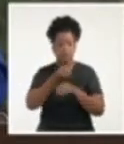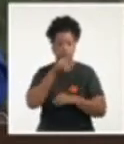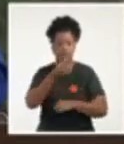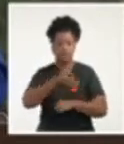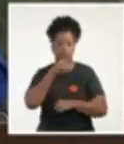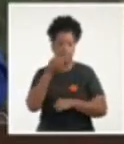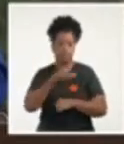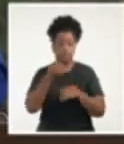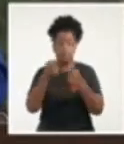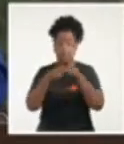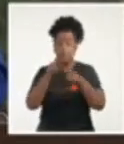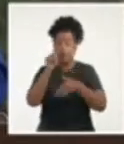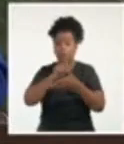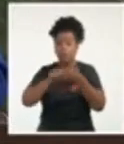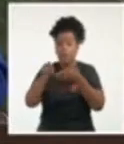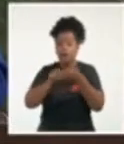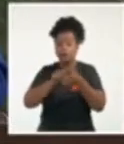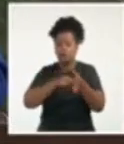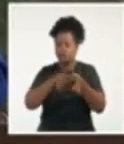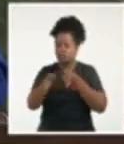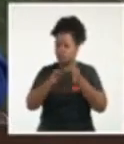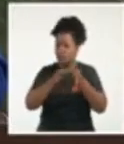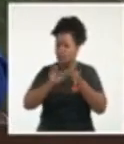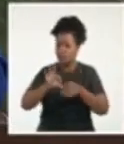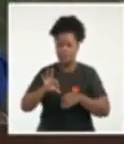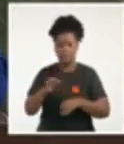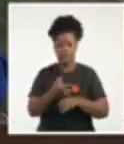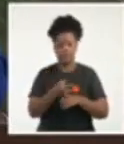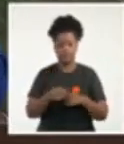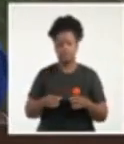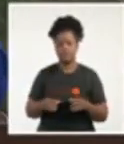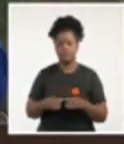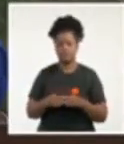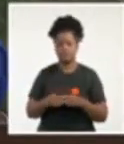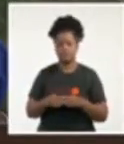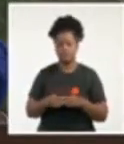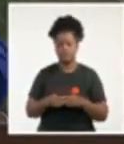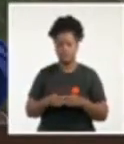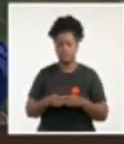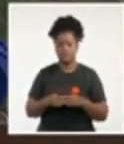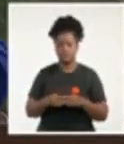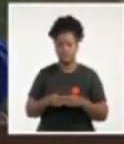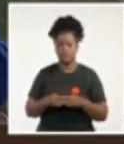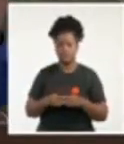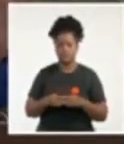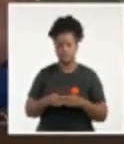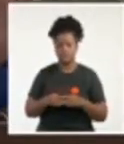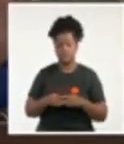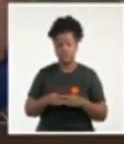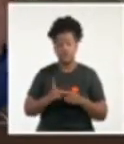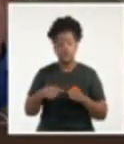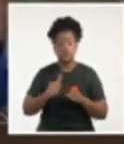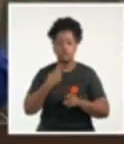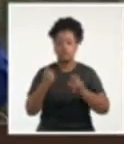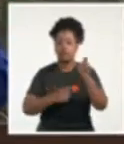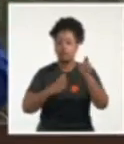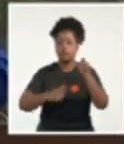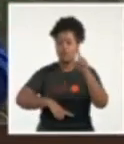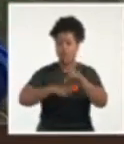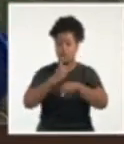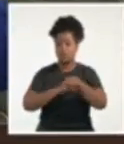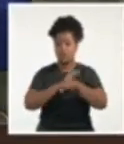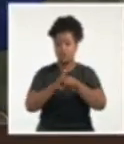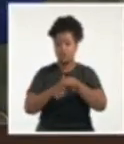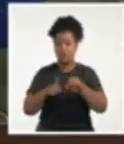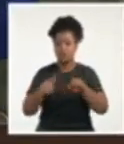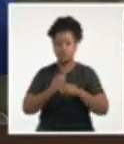sido un plan que ha funcionado con efectividad. Nosotros hemos primero enfrentado un brote donde tuvimos que aprender